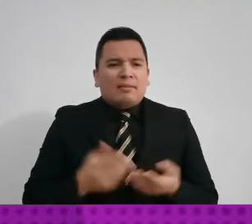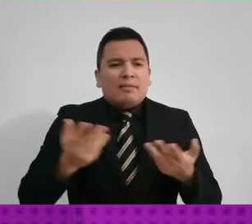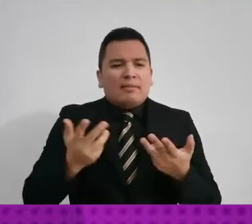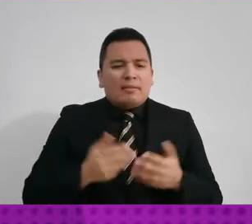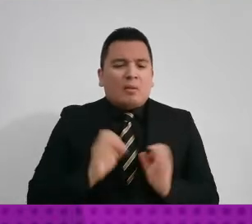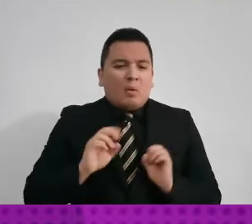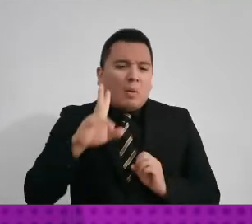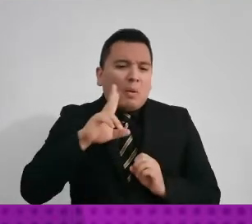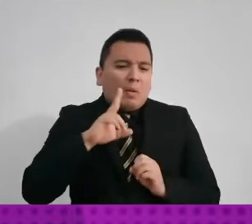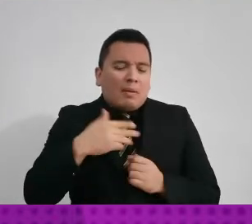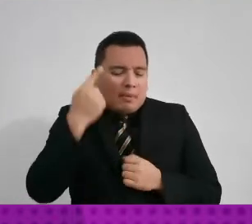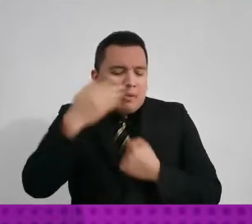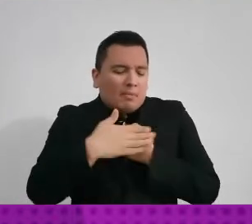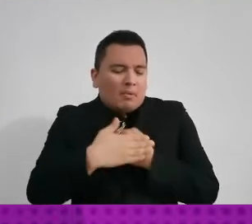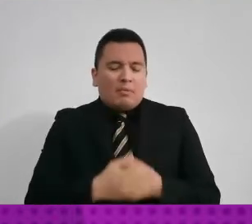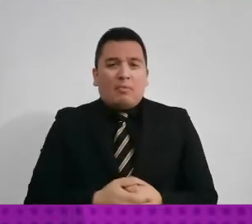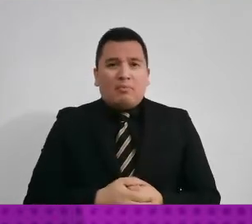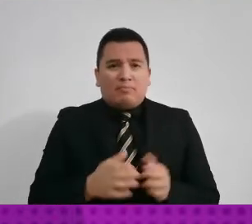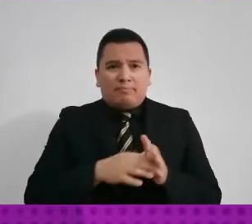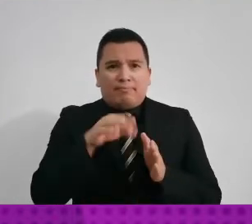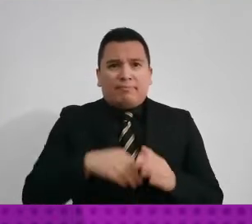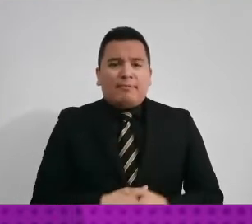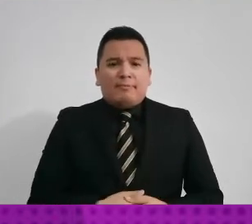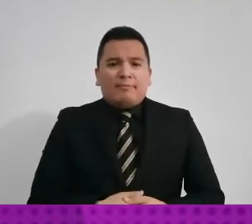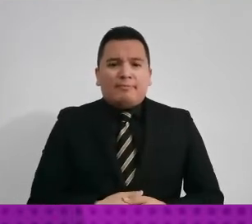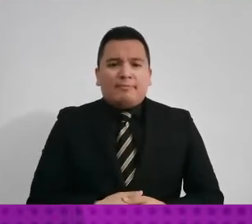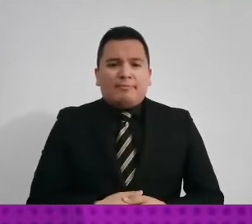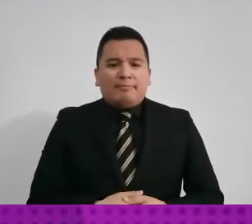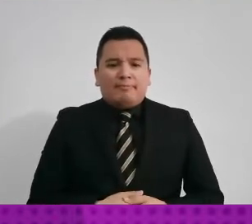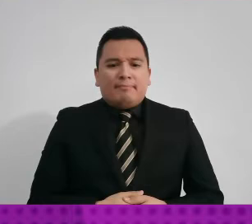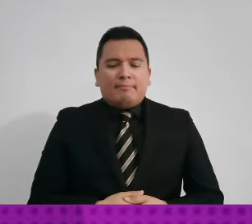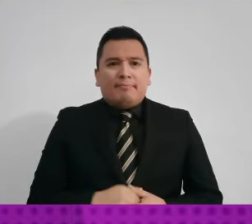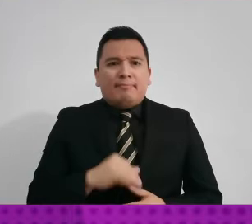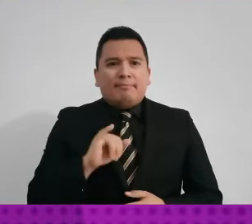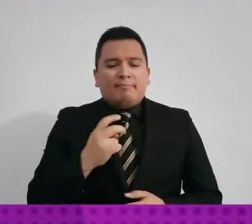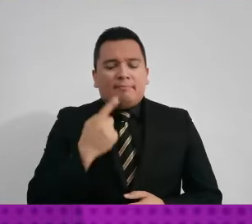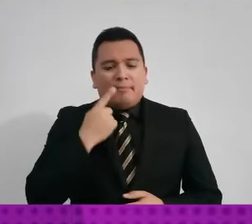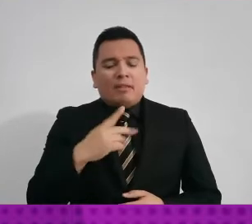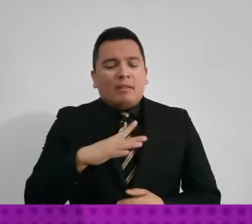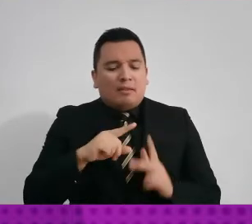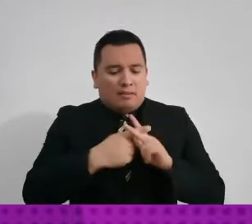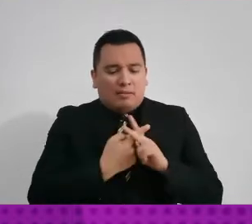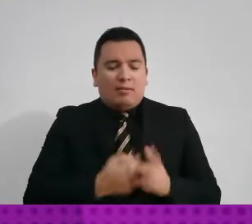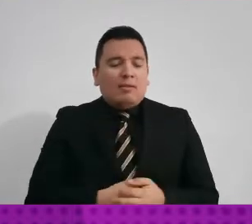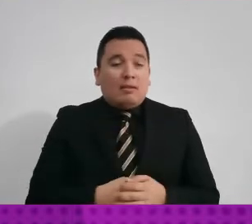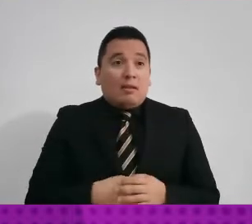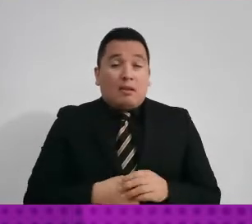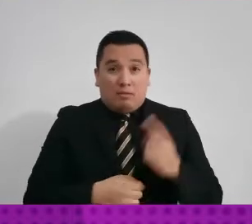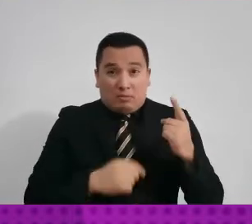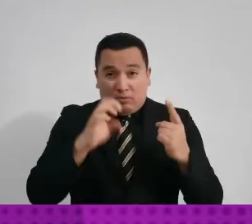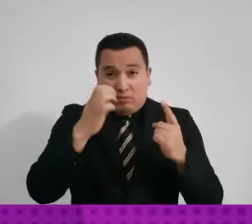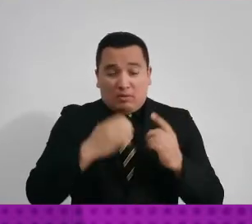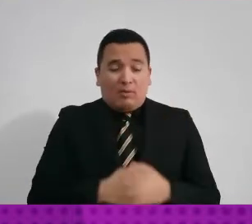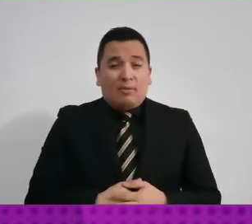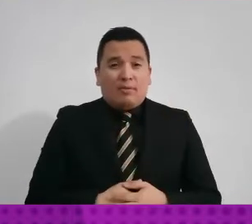se ha hecho y de lo que se tiene para este próximo proceso electoral. Así es, aunque el inicio formal del proceso electoral es el